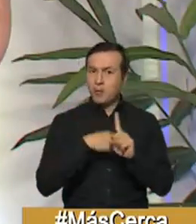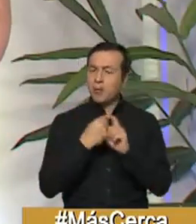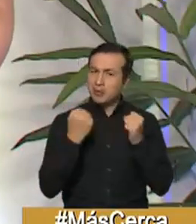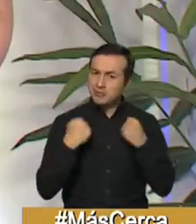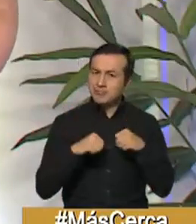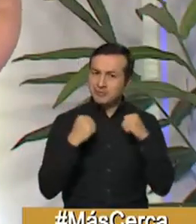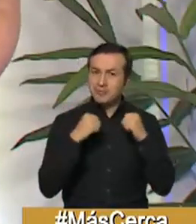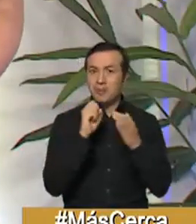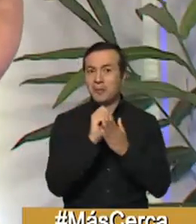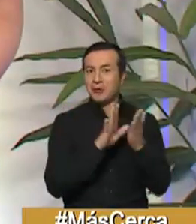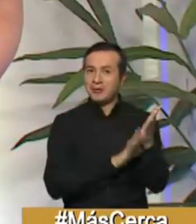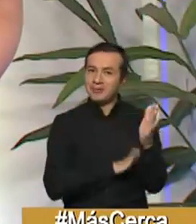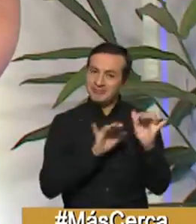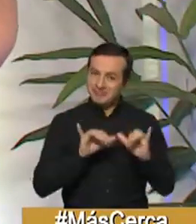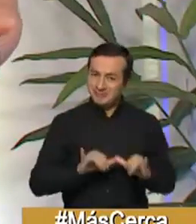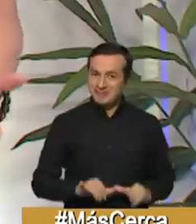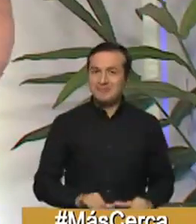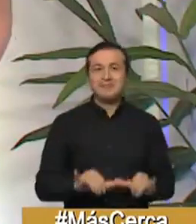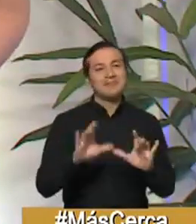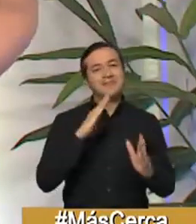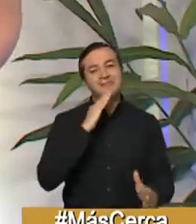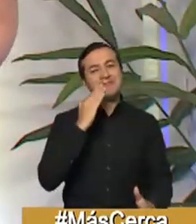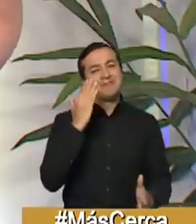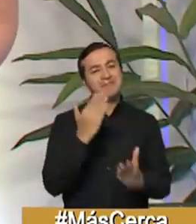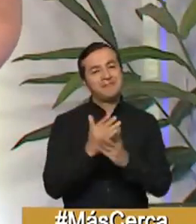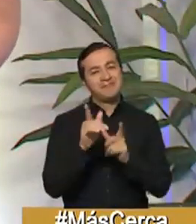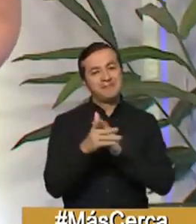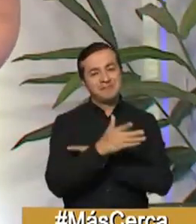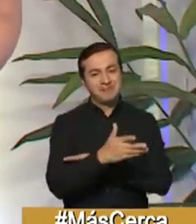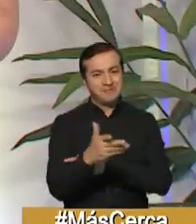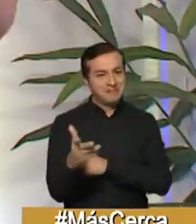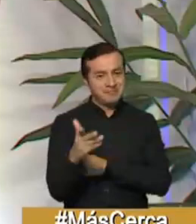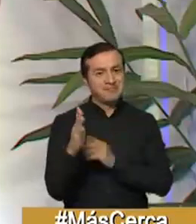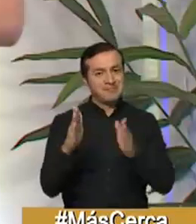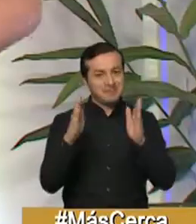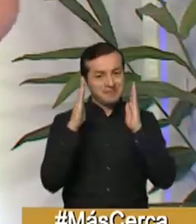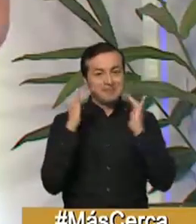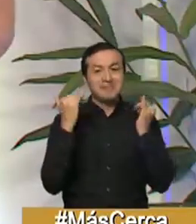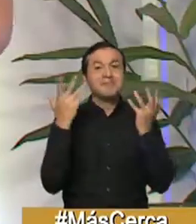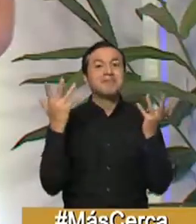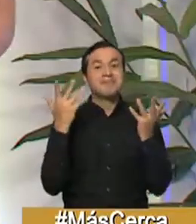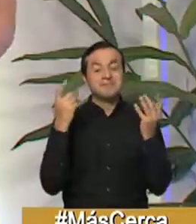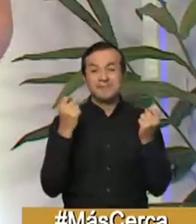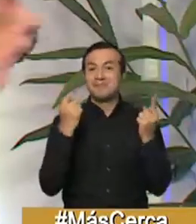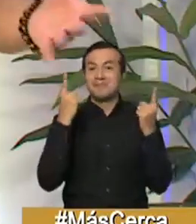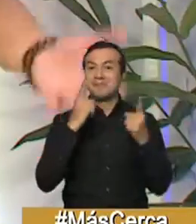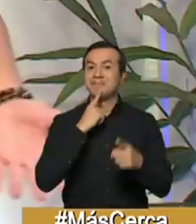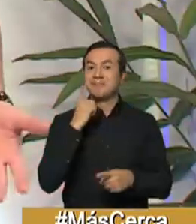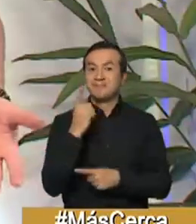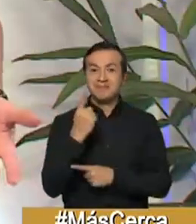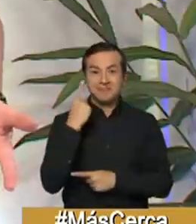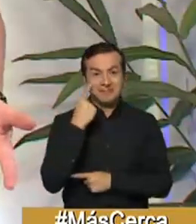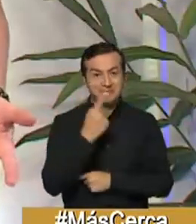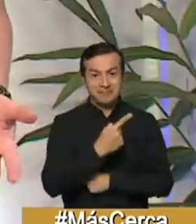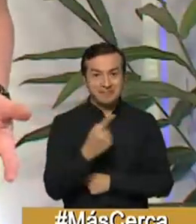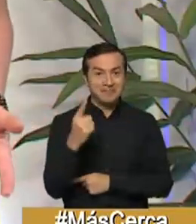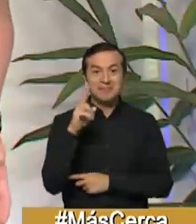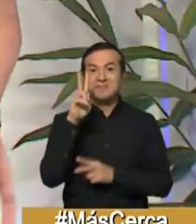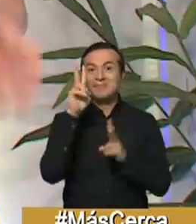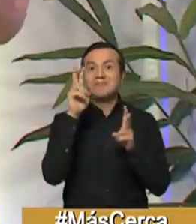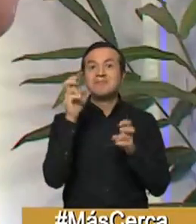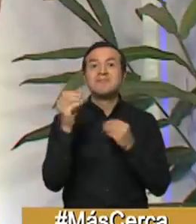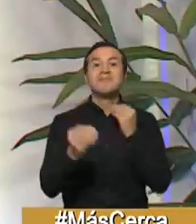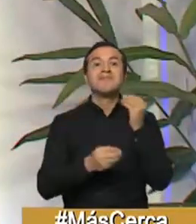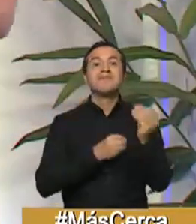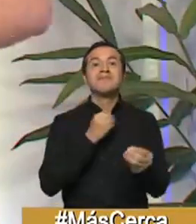para que nuestros proyectos sigan adelante. Gracias por permitirnos llegar a sus hogares. Hoy les traemos sorpresas. Así que conoceremos sobre el concurso de